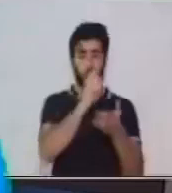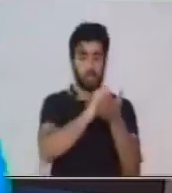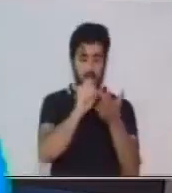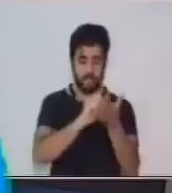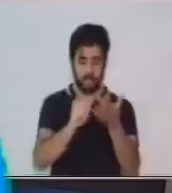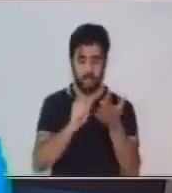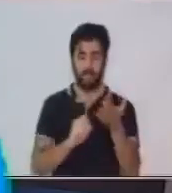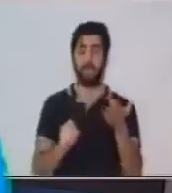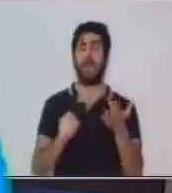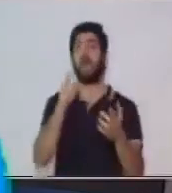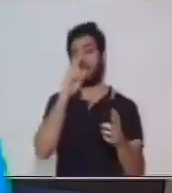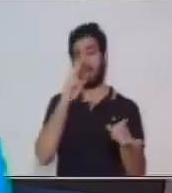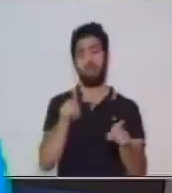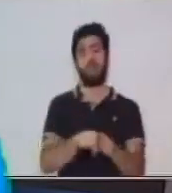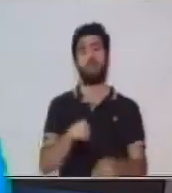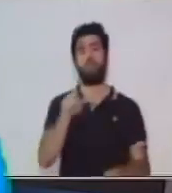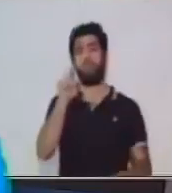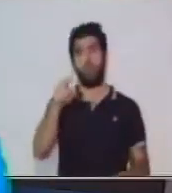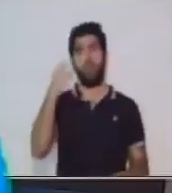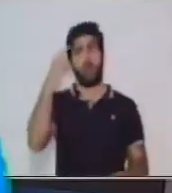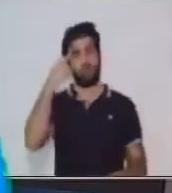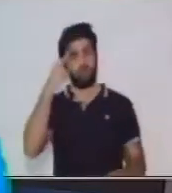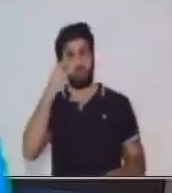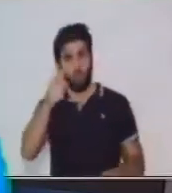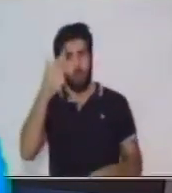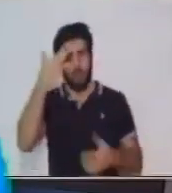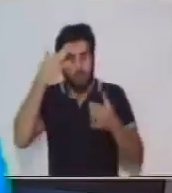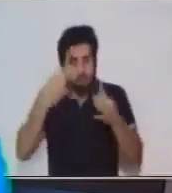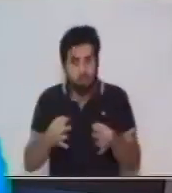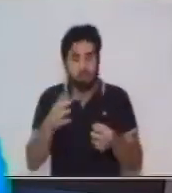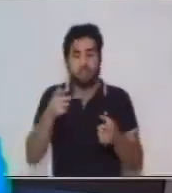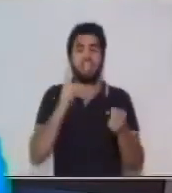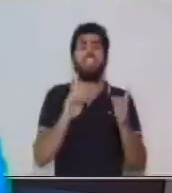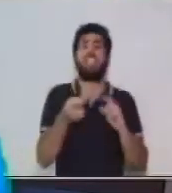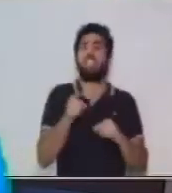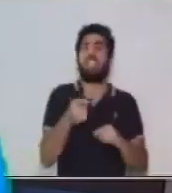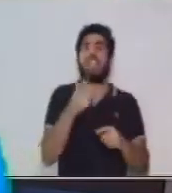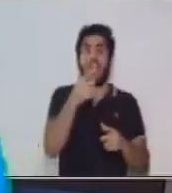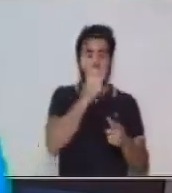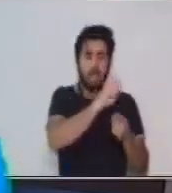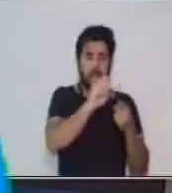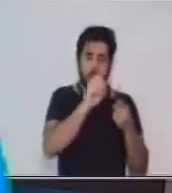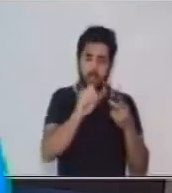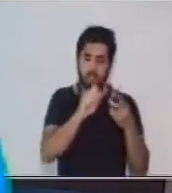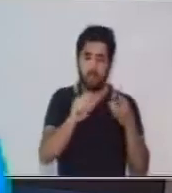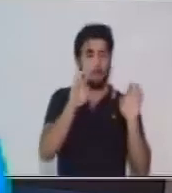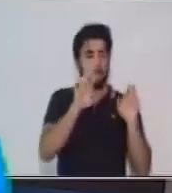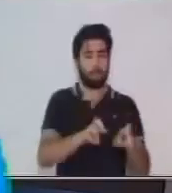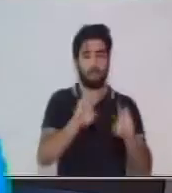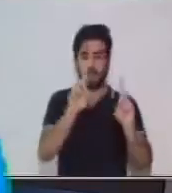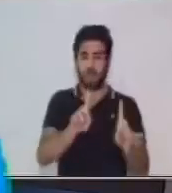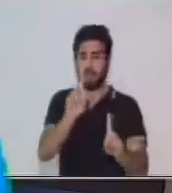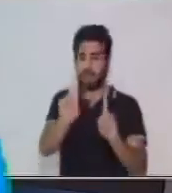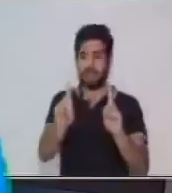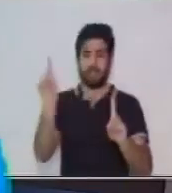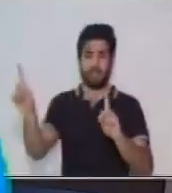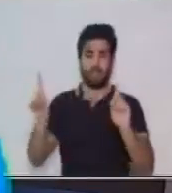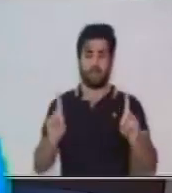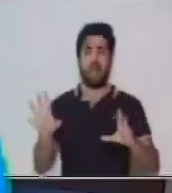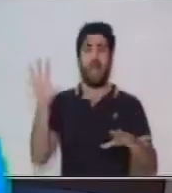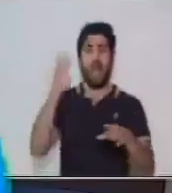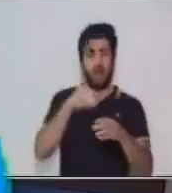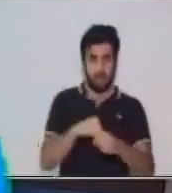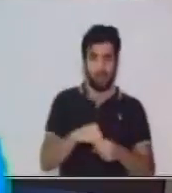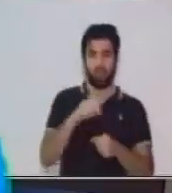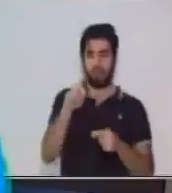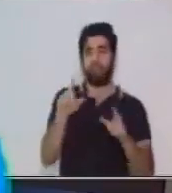también decides quién es el protagonista de cada uno de tus cuentos y qué características elementales le vas a